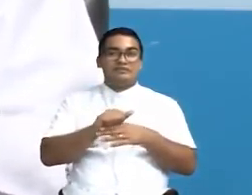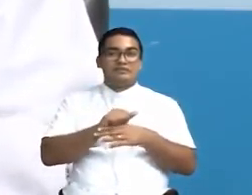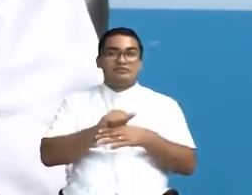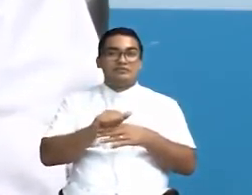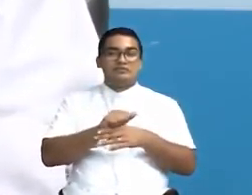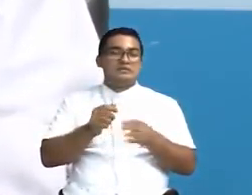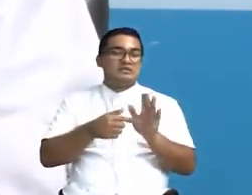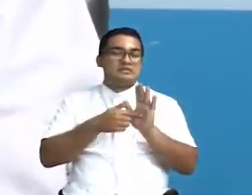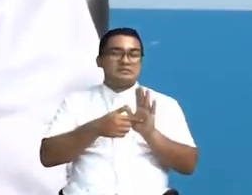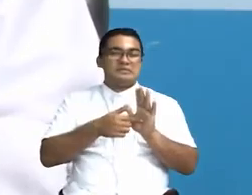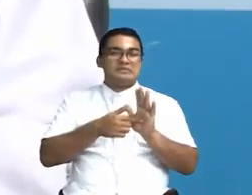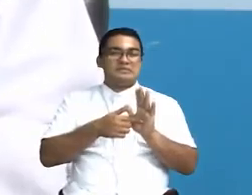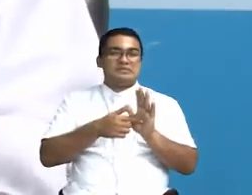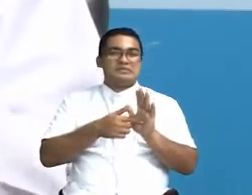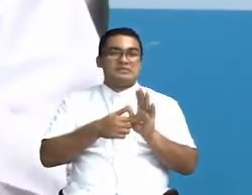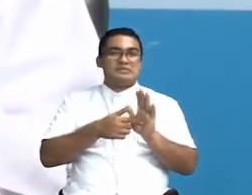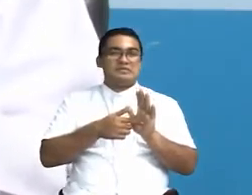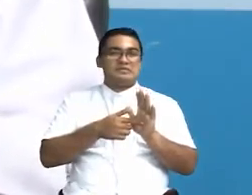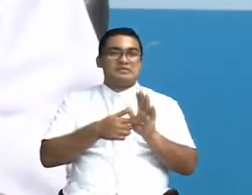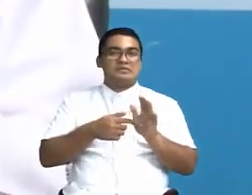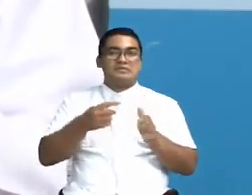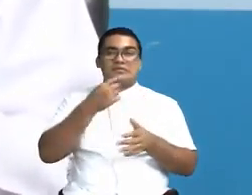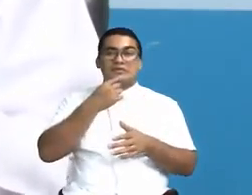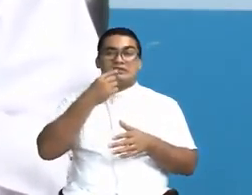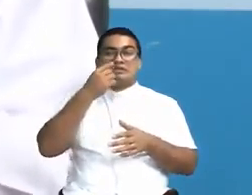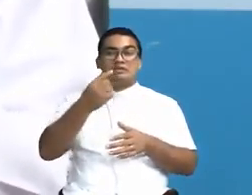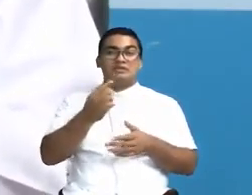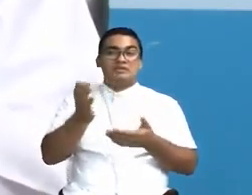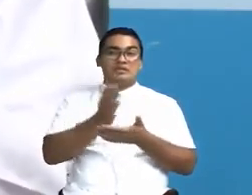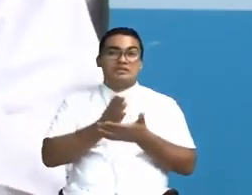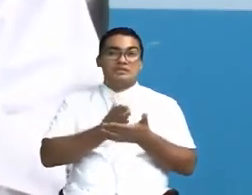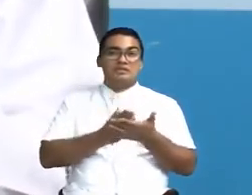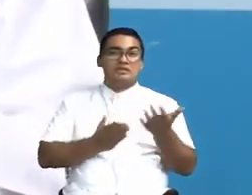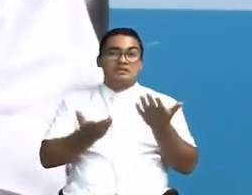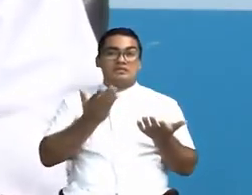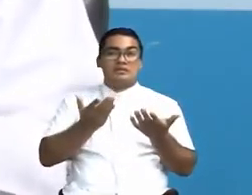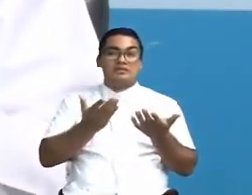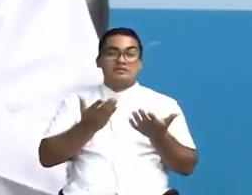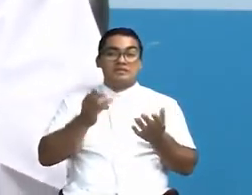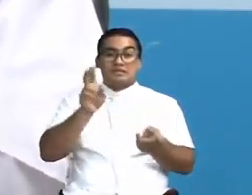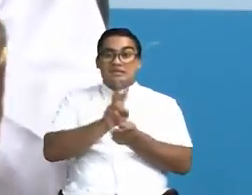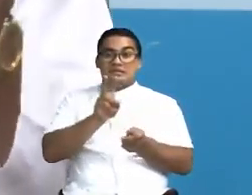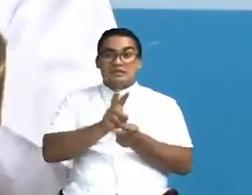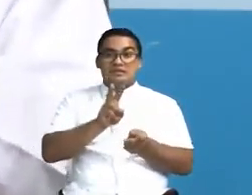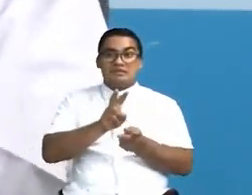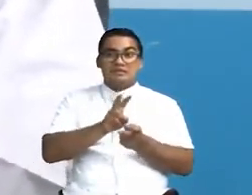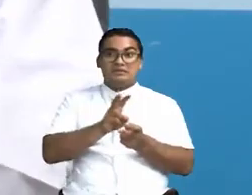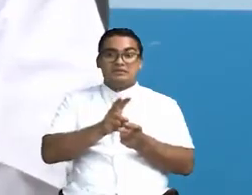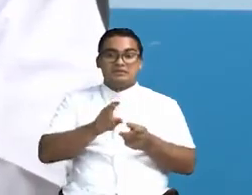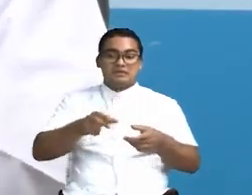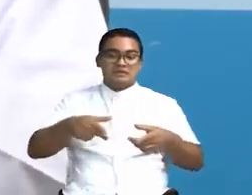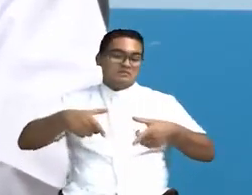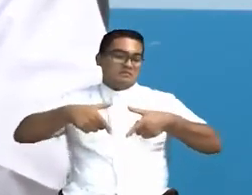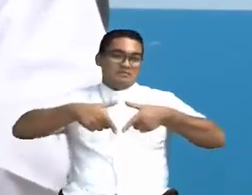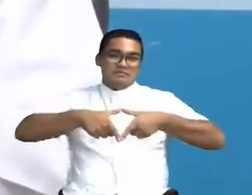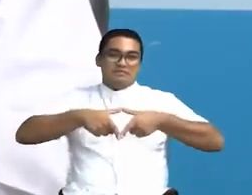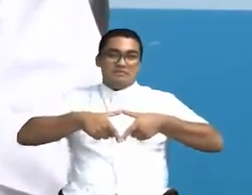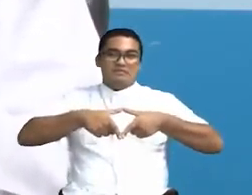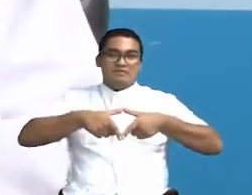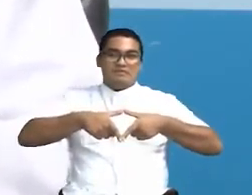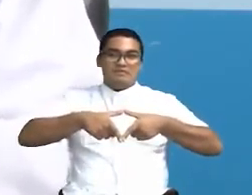son no adecuadas, entonces ellos las infecciones de transmisión sexual que son vaginales probablemente la